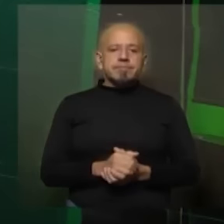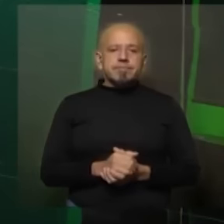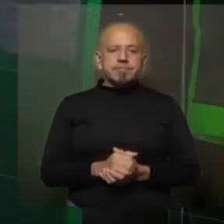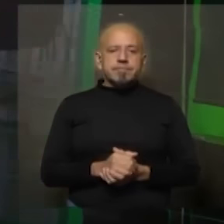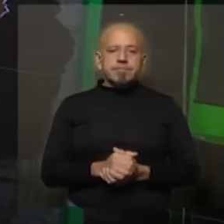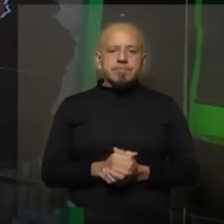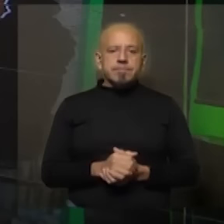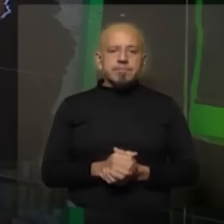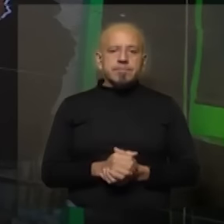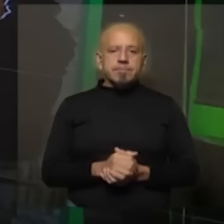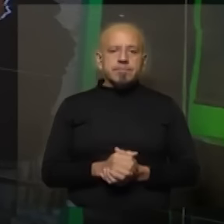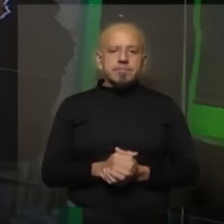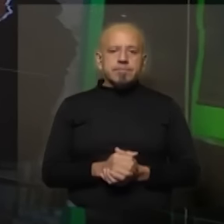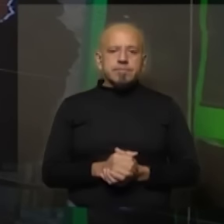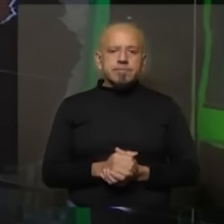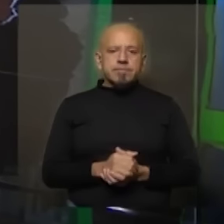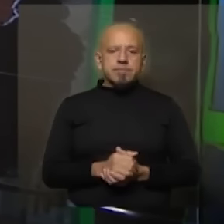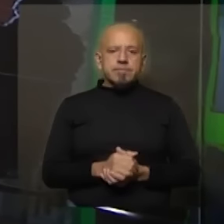¿Cómo te va, Juli? Bienvenida.